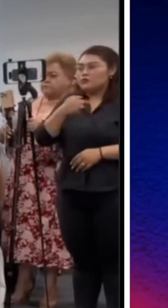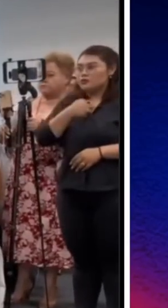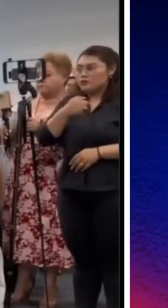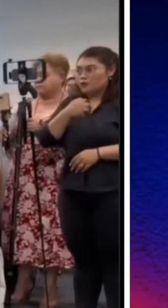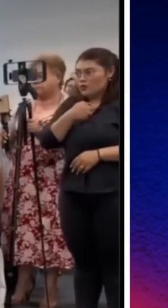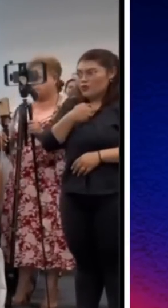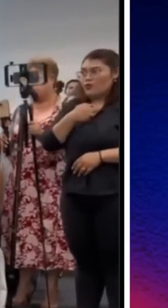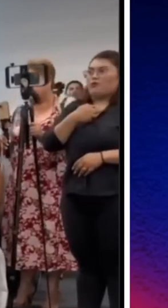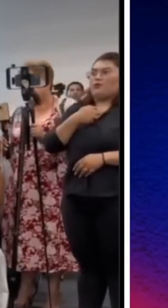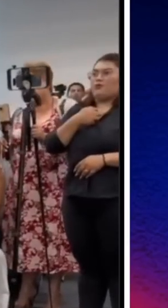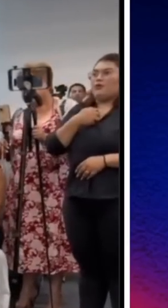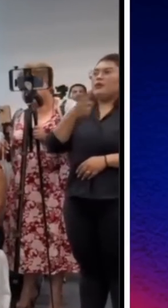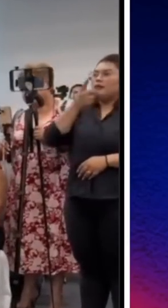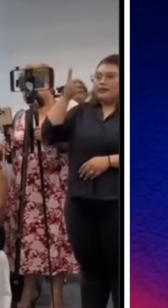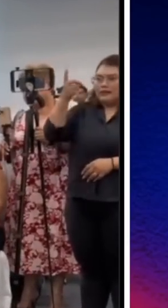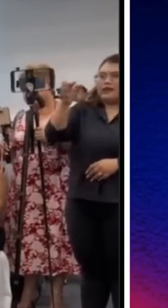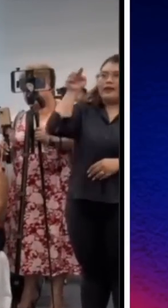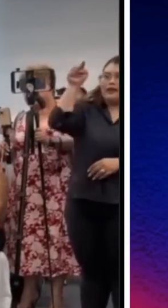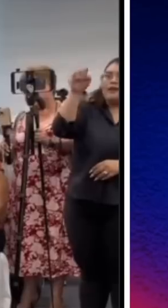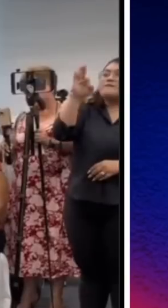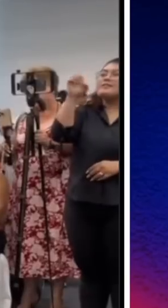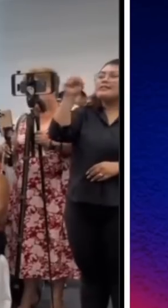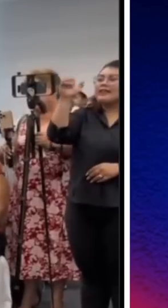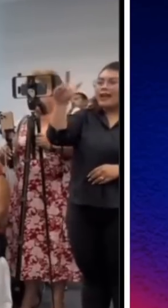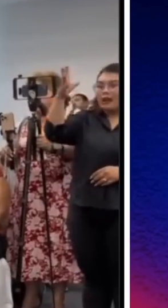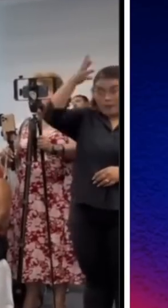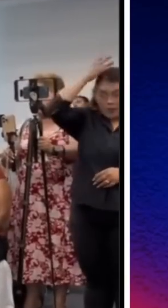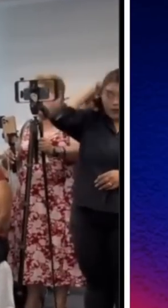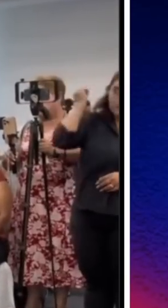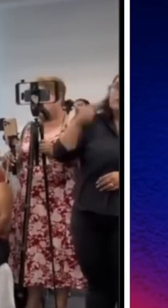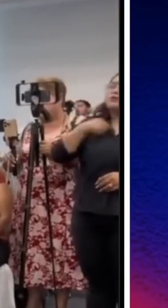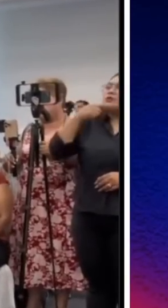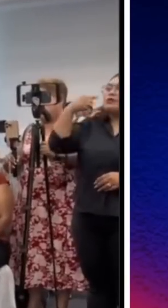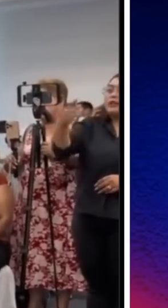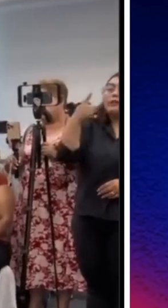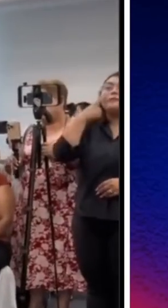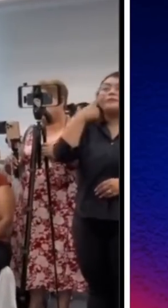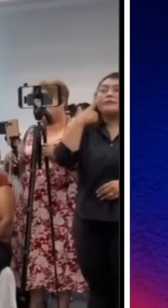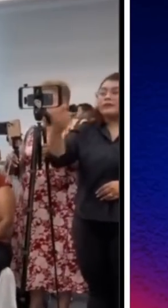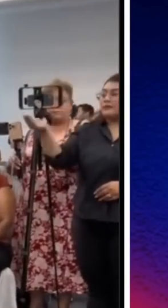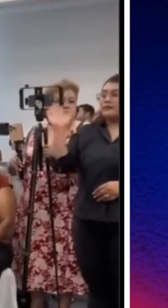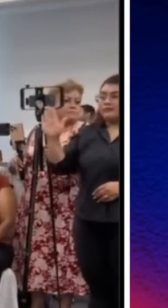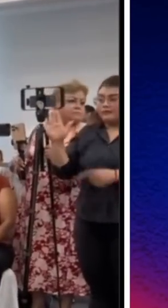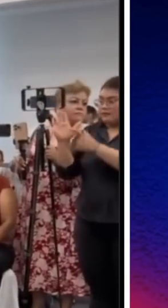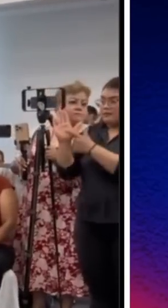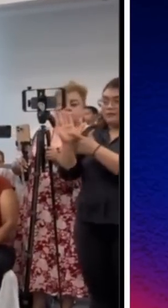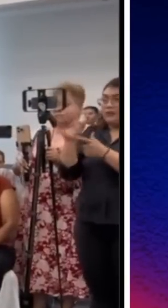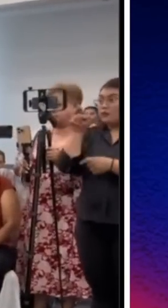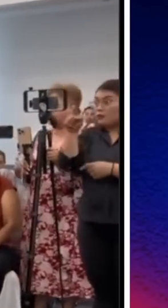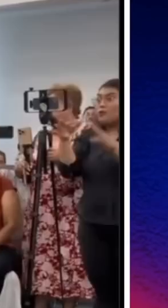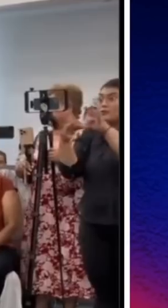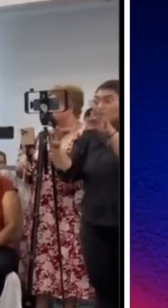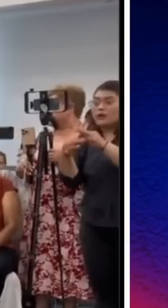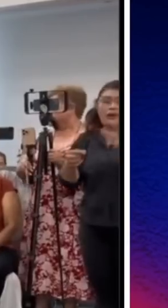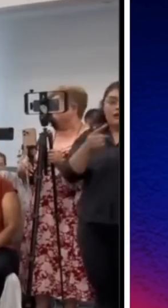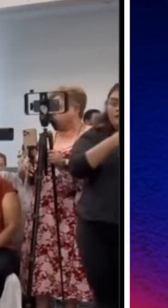una acusación al fiscal de Morelos y puse las dos versiones públicamente y dije que